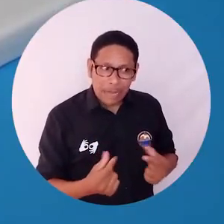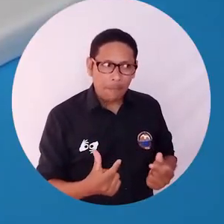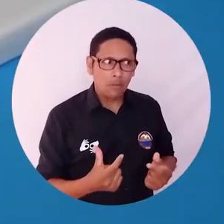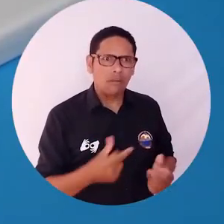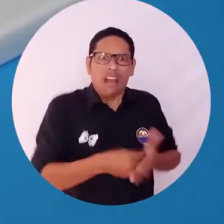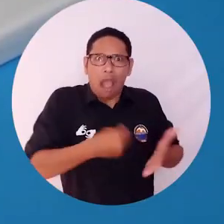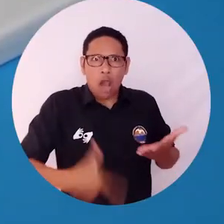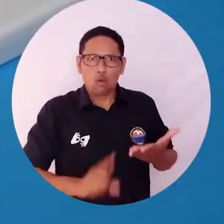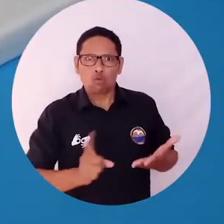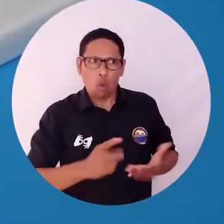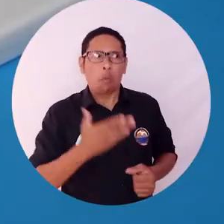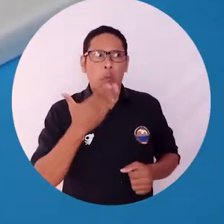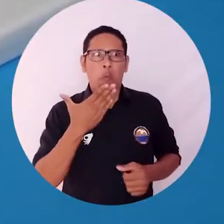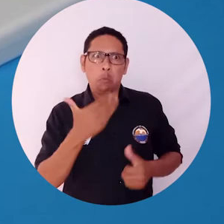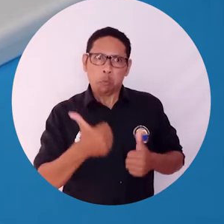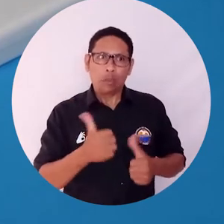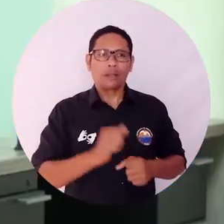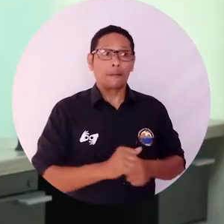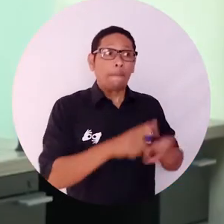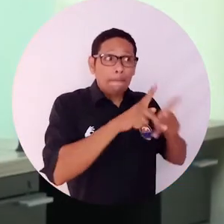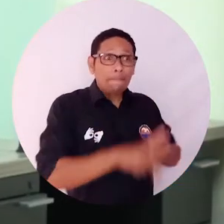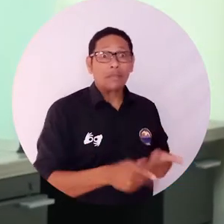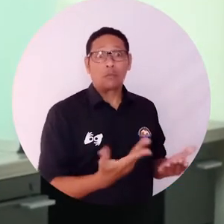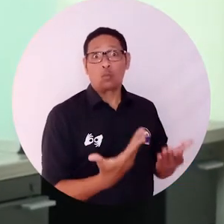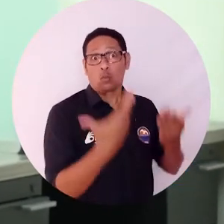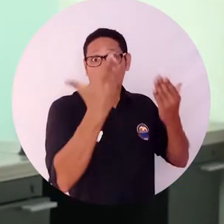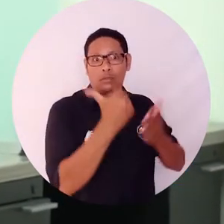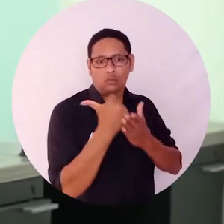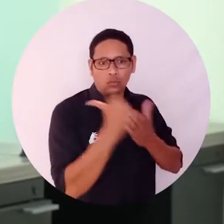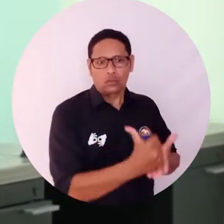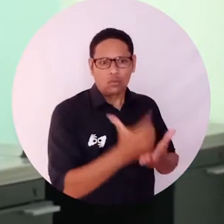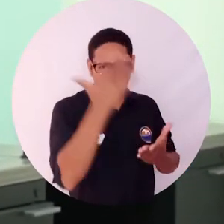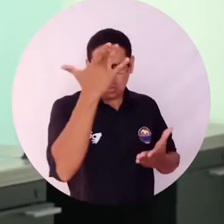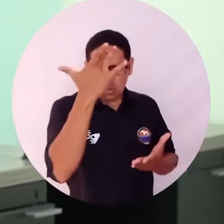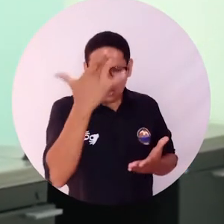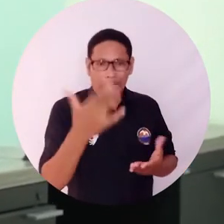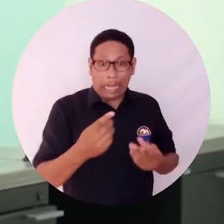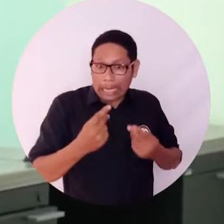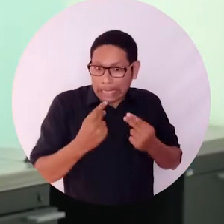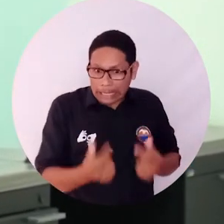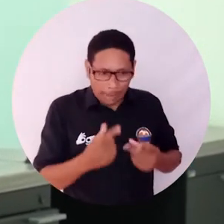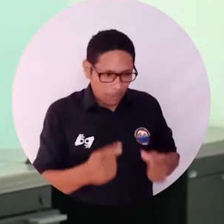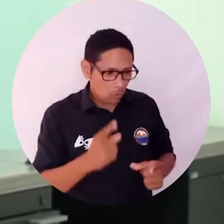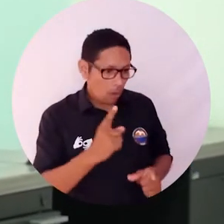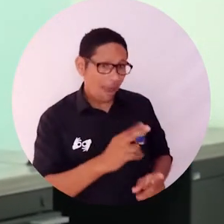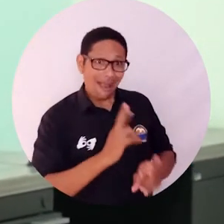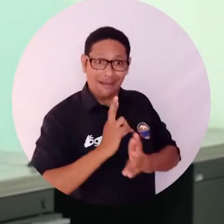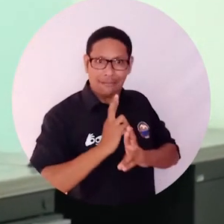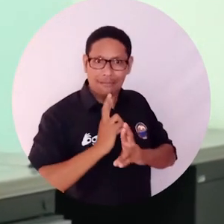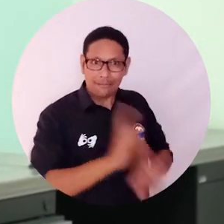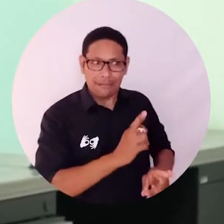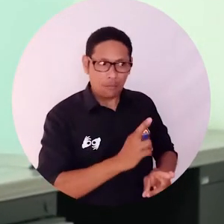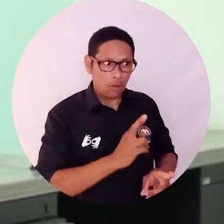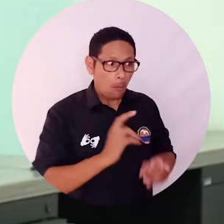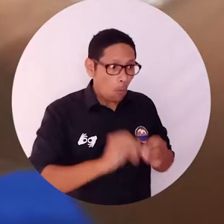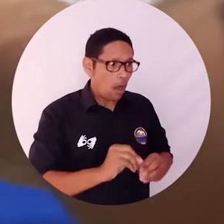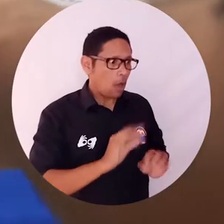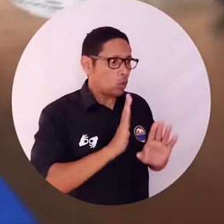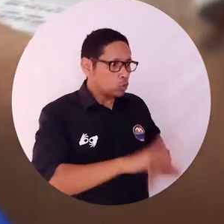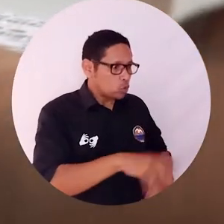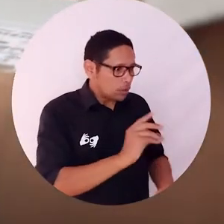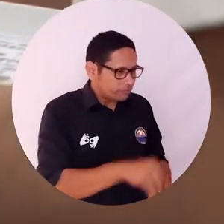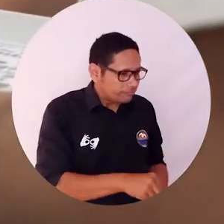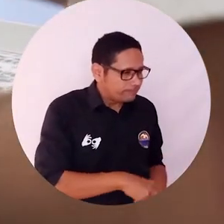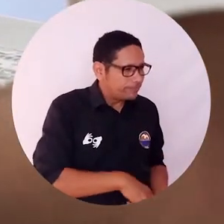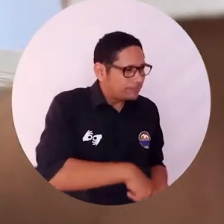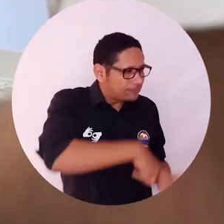Los pacientes se benefician porque se les está haciendo un diagnóstico rápido para que puedan tener un tratamiento oportuno. Cabe